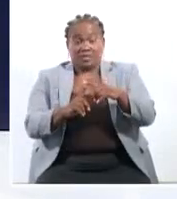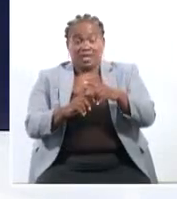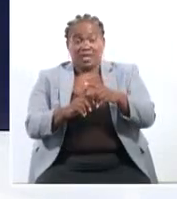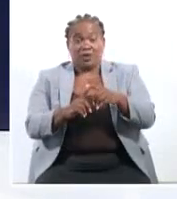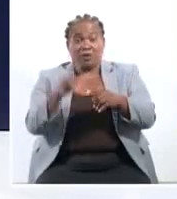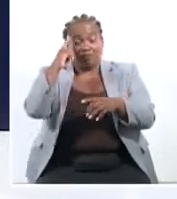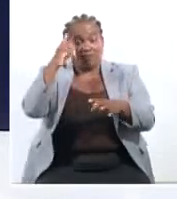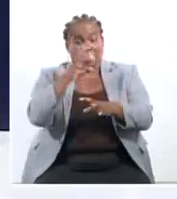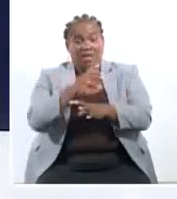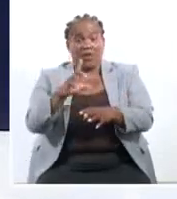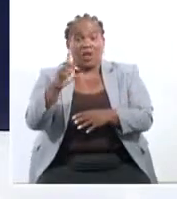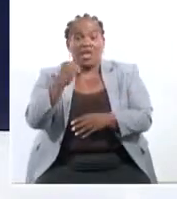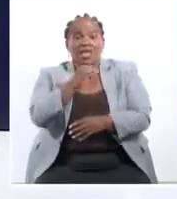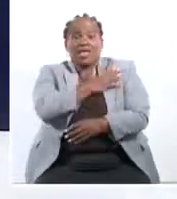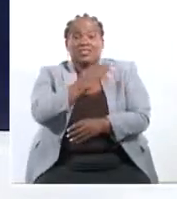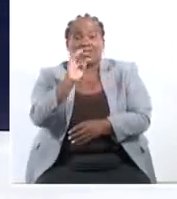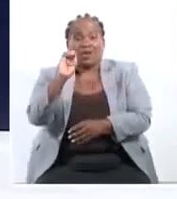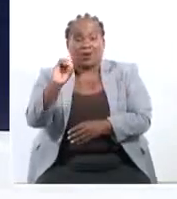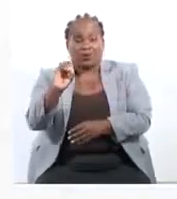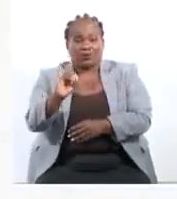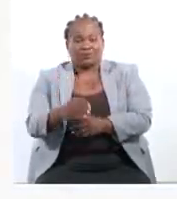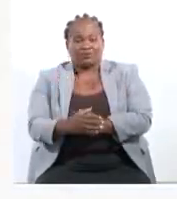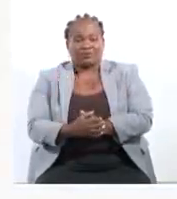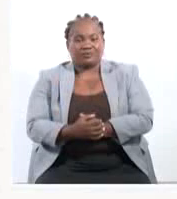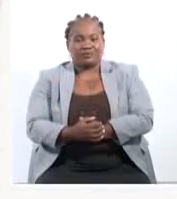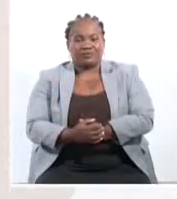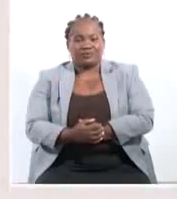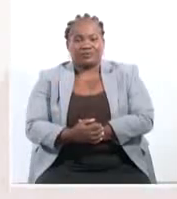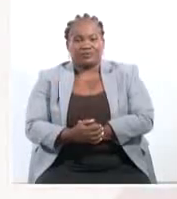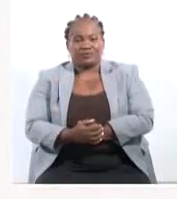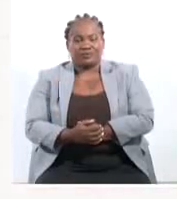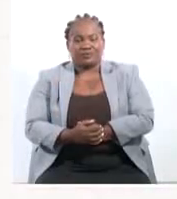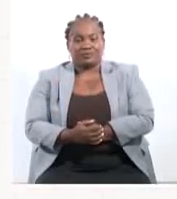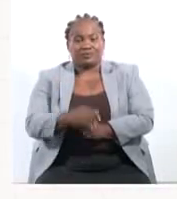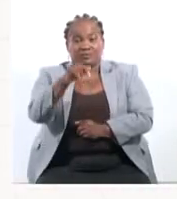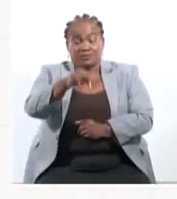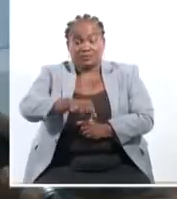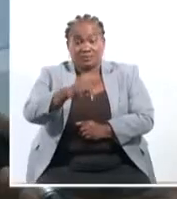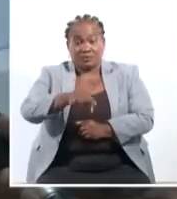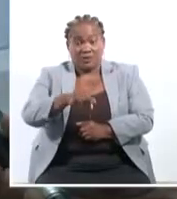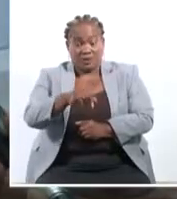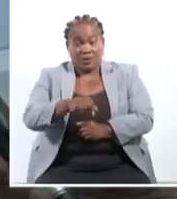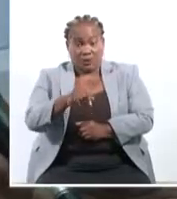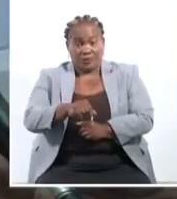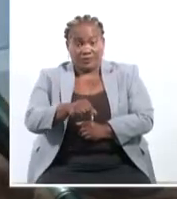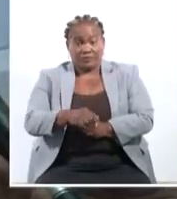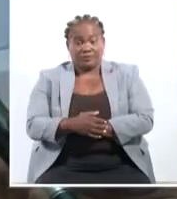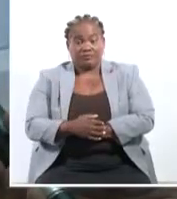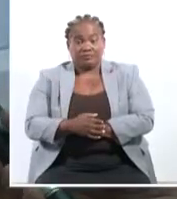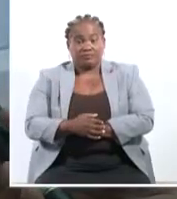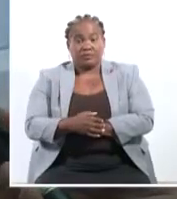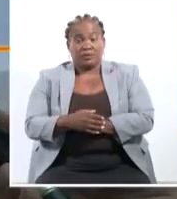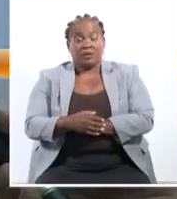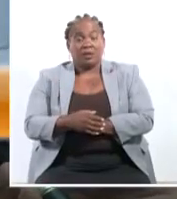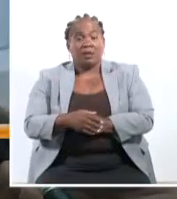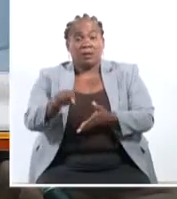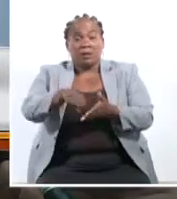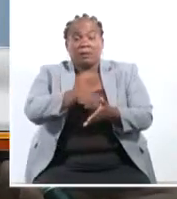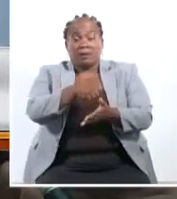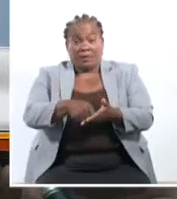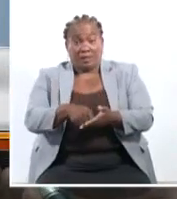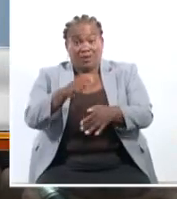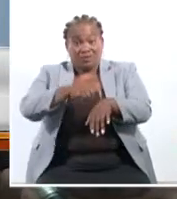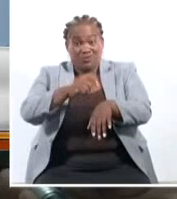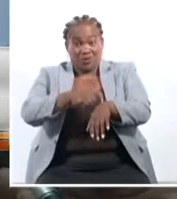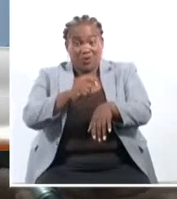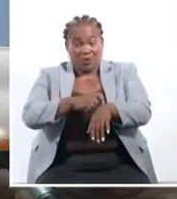ingeniero Lázaro Guerra Hernández. Veamos. Para el día de hoy tenemos una disponibilidad prevista para la hora de la máxima